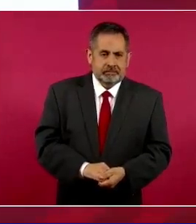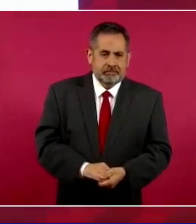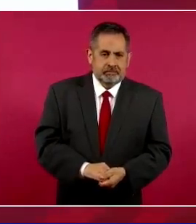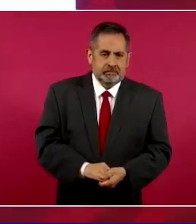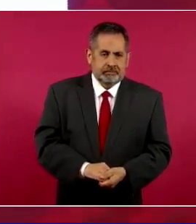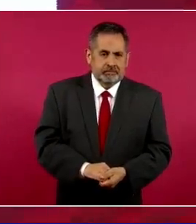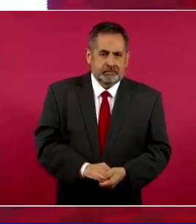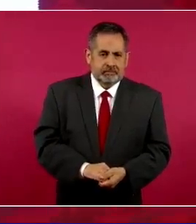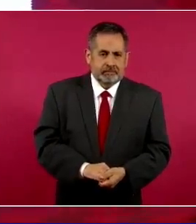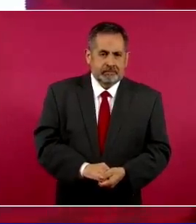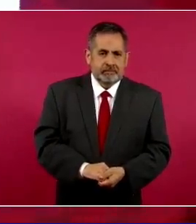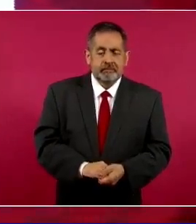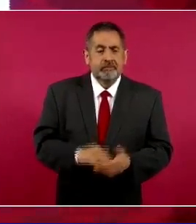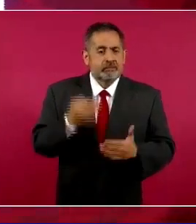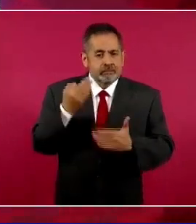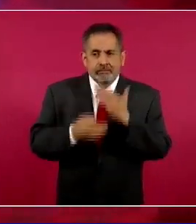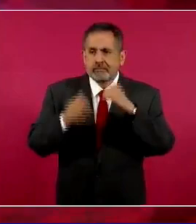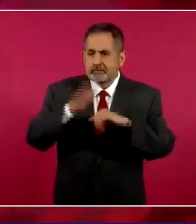Faltan parques industriales.